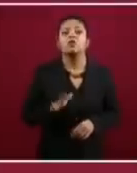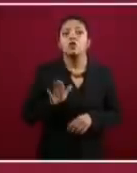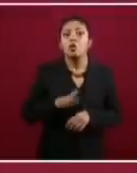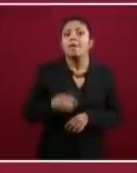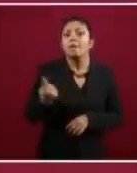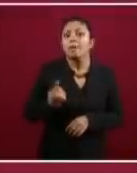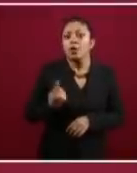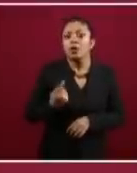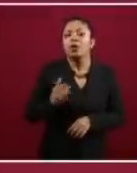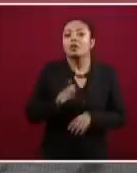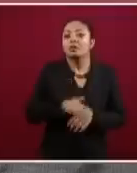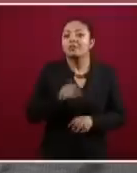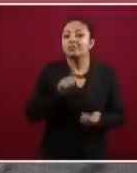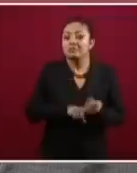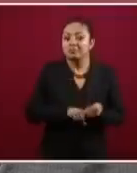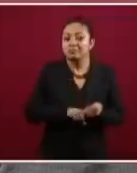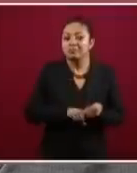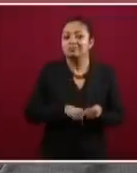tenemos ahorros.